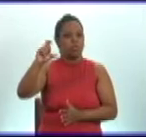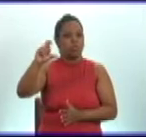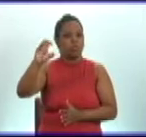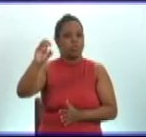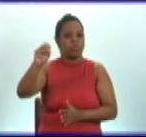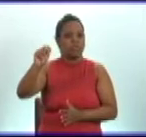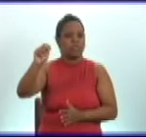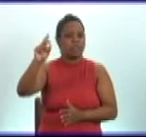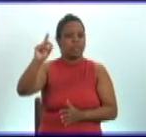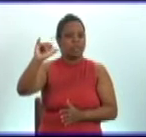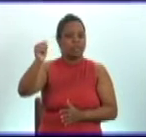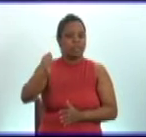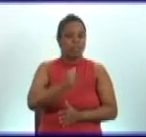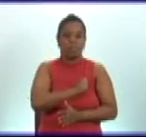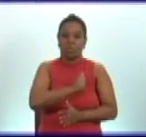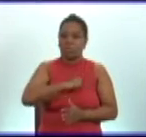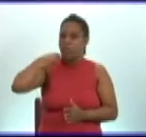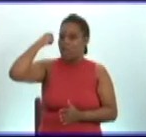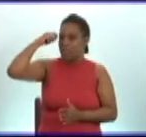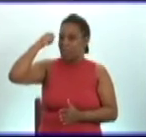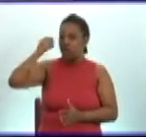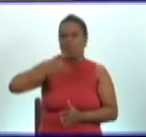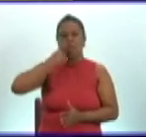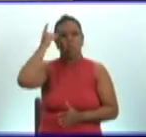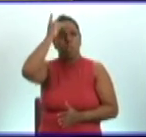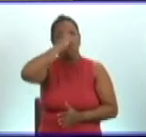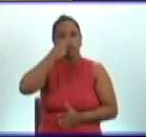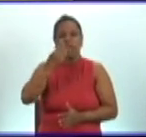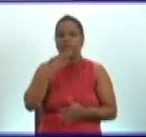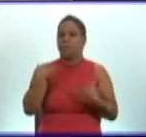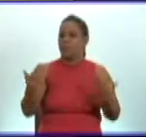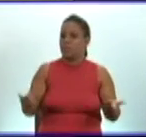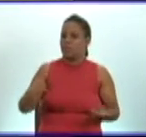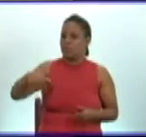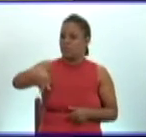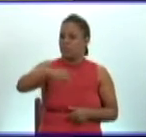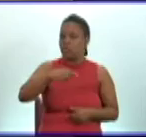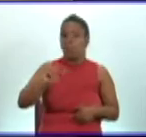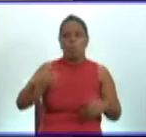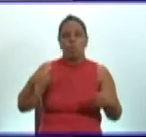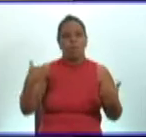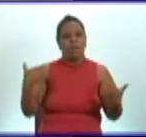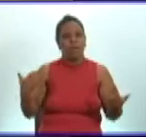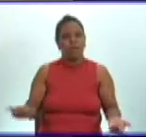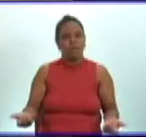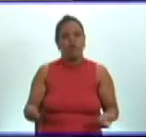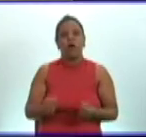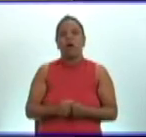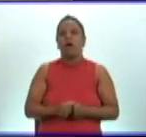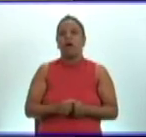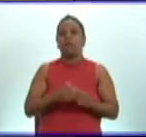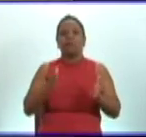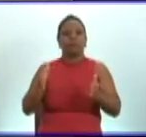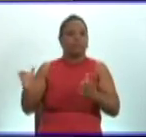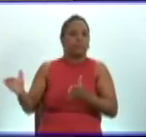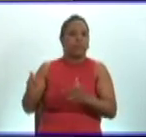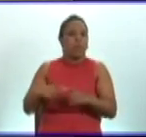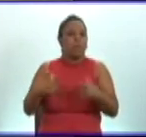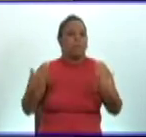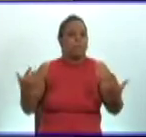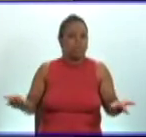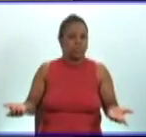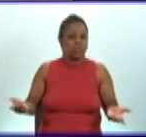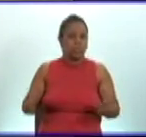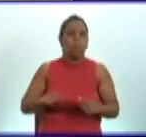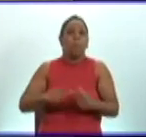quien nos describa a nosotros cómo sucedió este acontecimiento, cuáles fueron las escenas, por qué se llevó a cabo este suceso contra